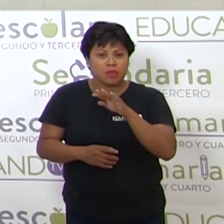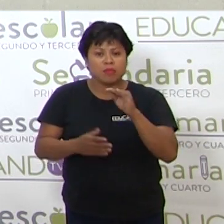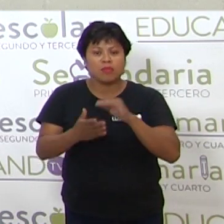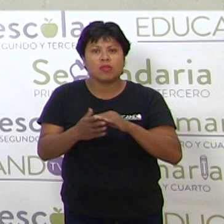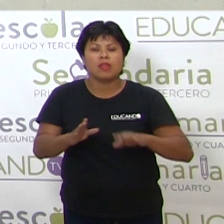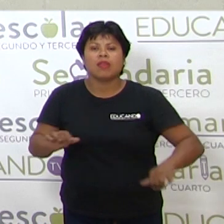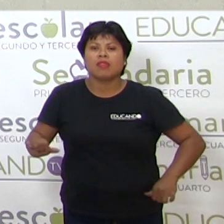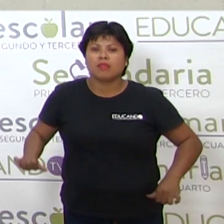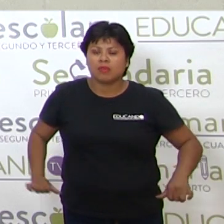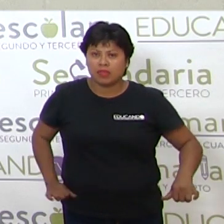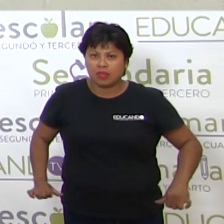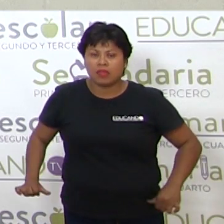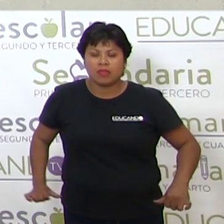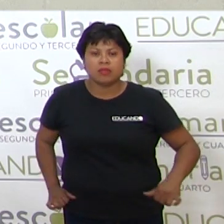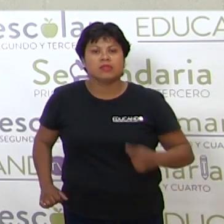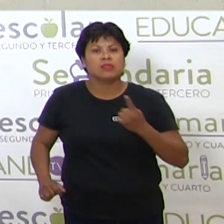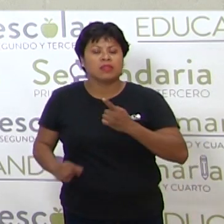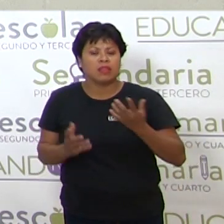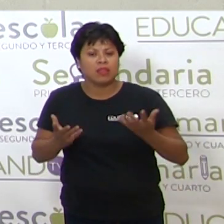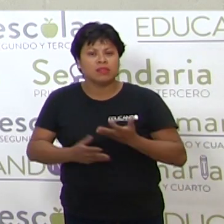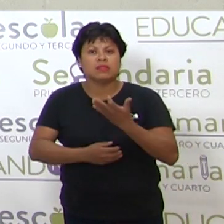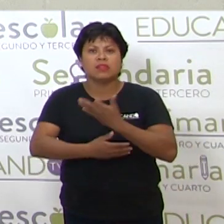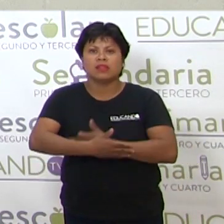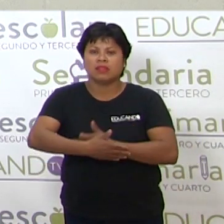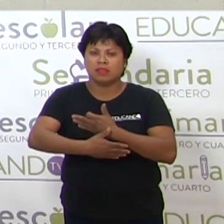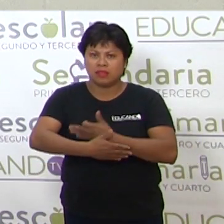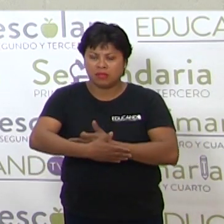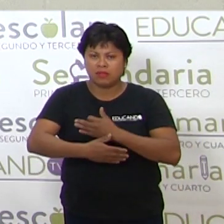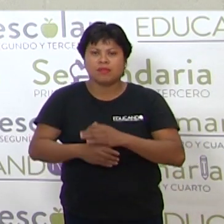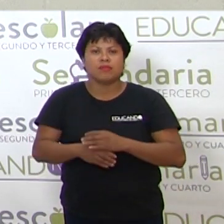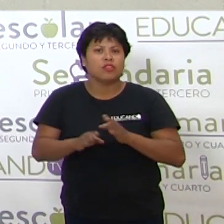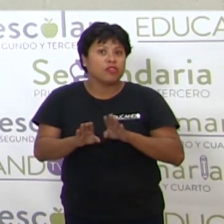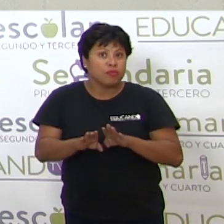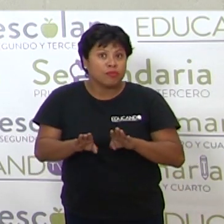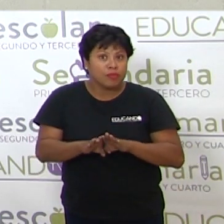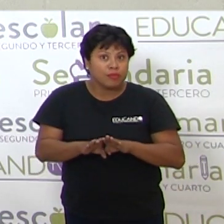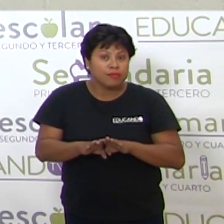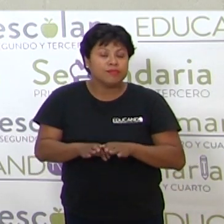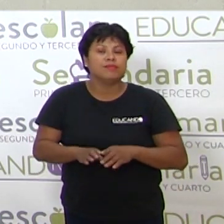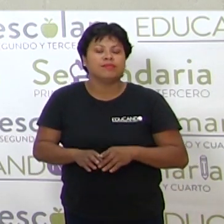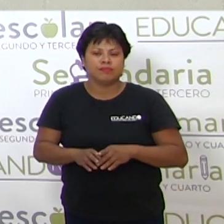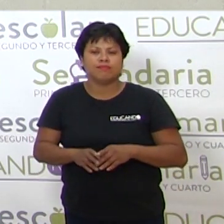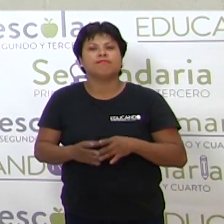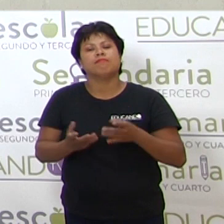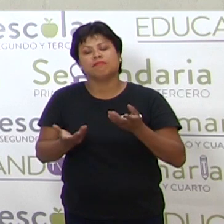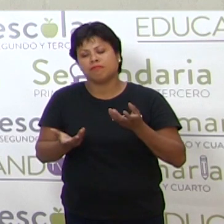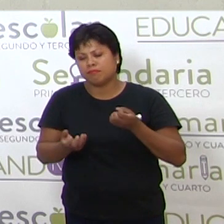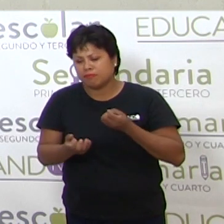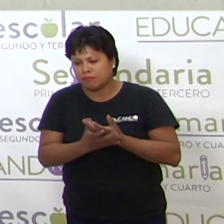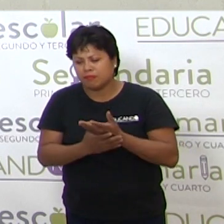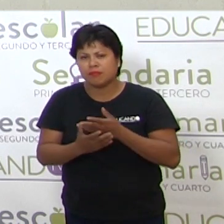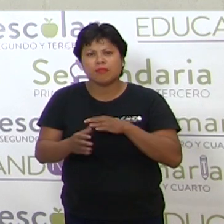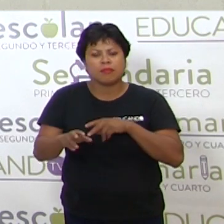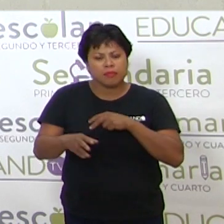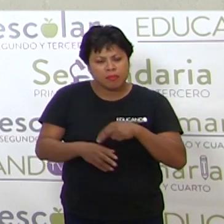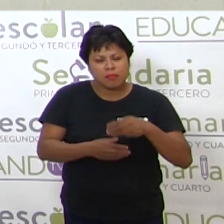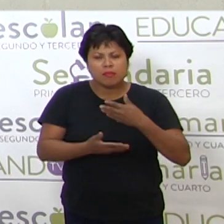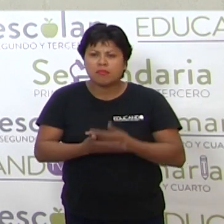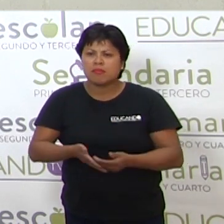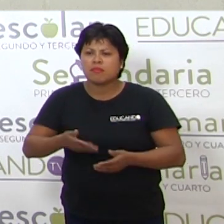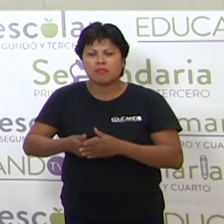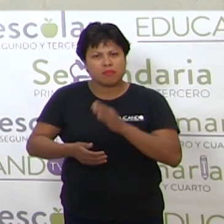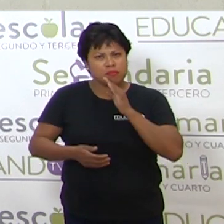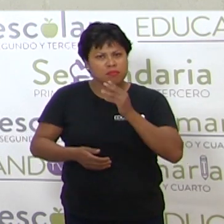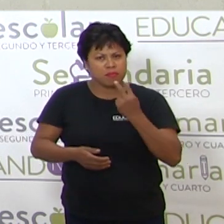actividades que realiza por la tarde como el salir a caminar con su mamá como